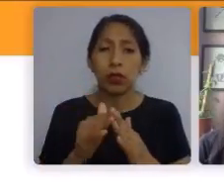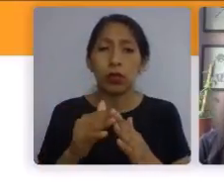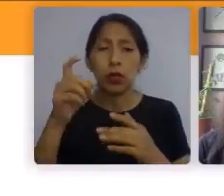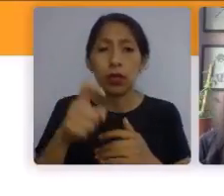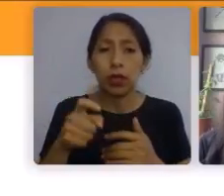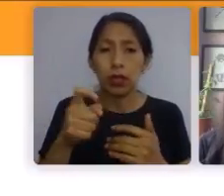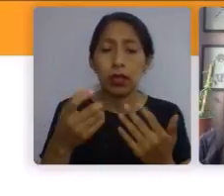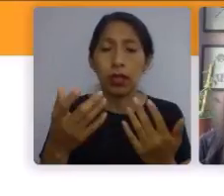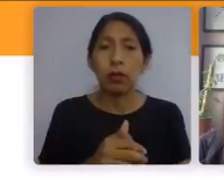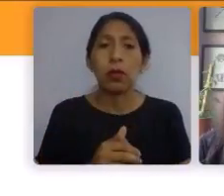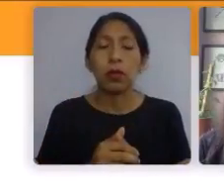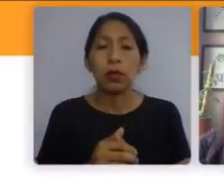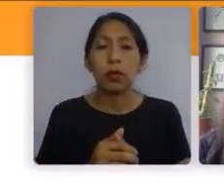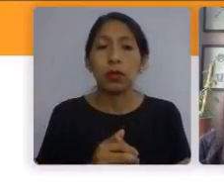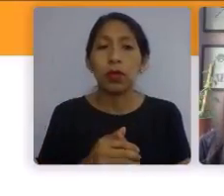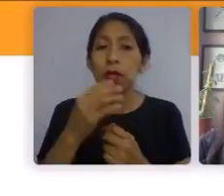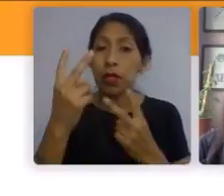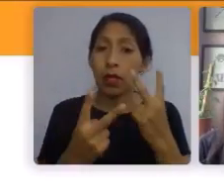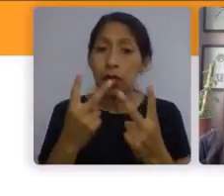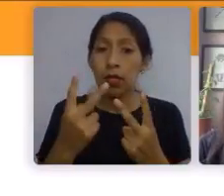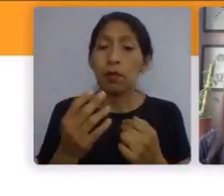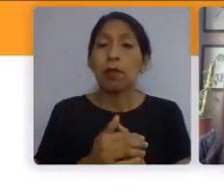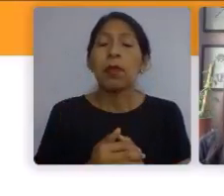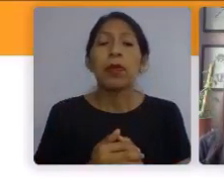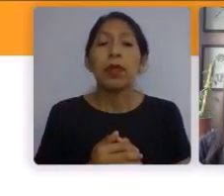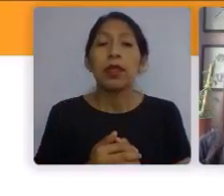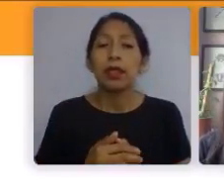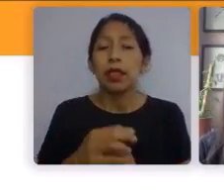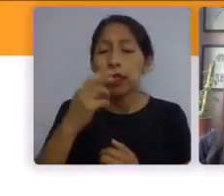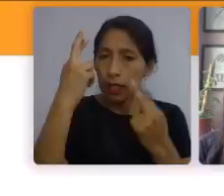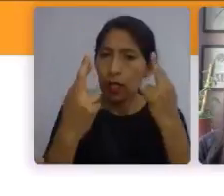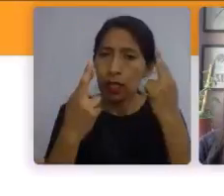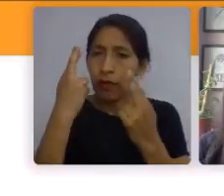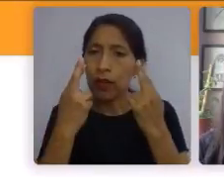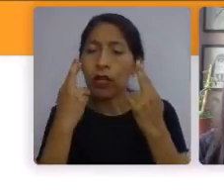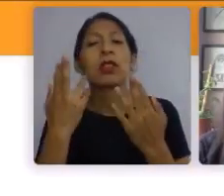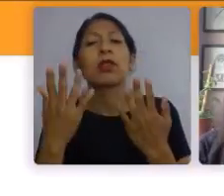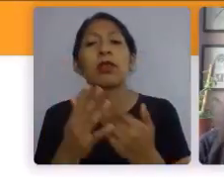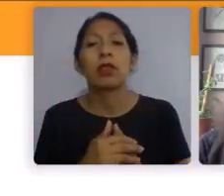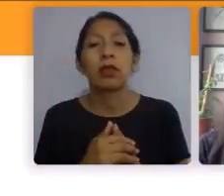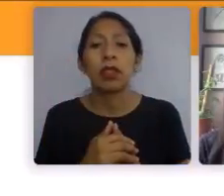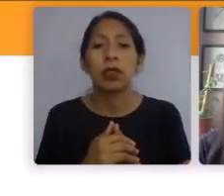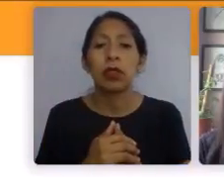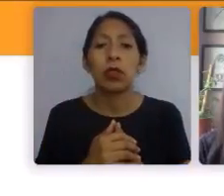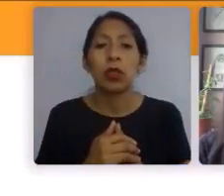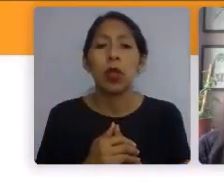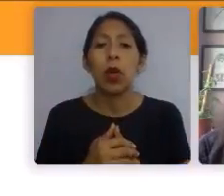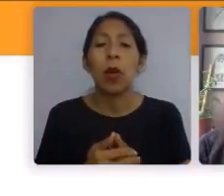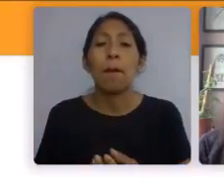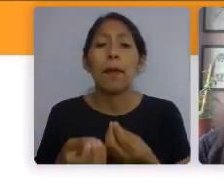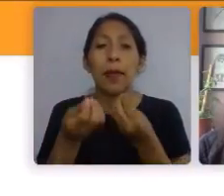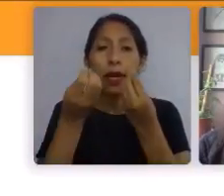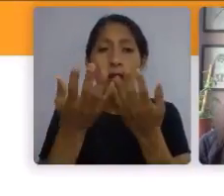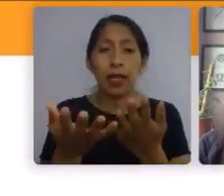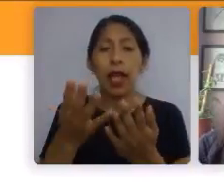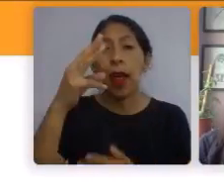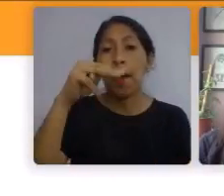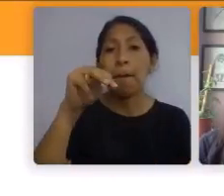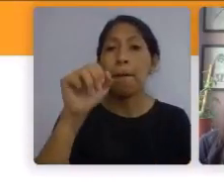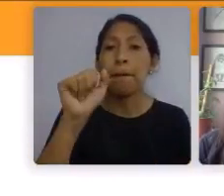nuestro país. Y en la última parte haré unas reflexiones finales para luego darle el espacio a María